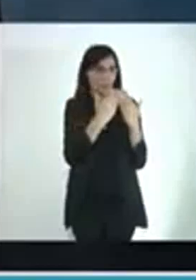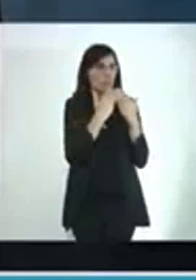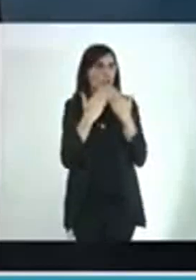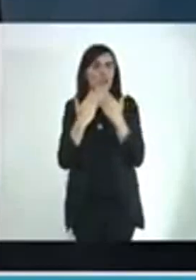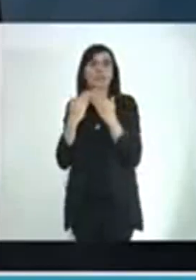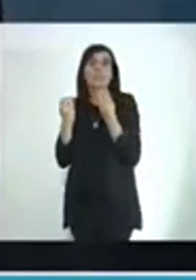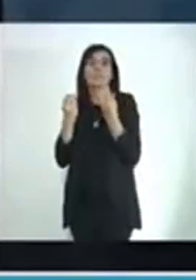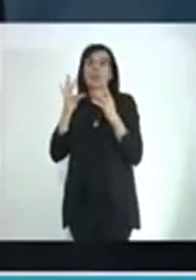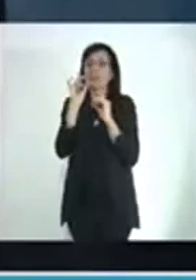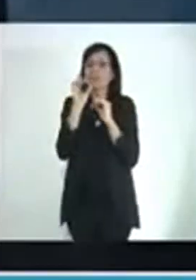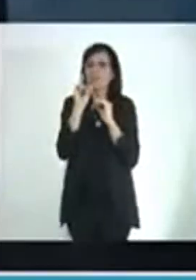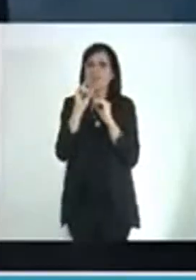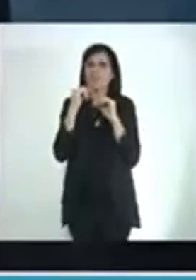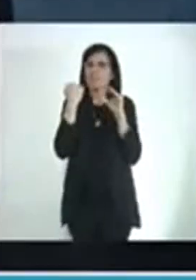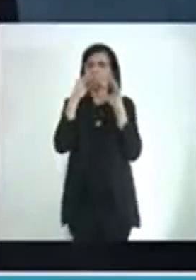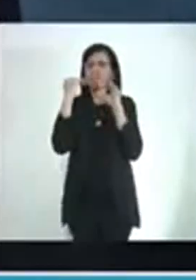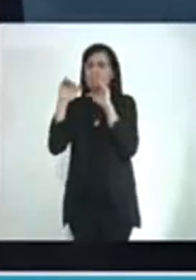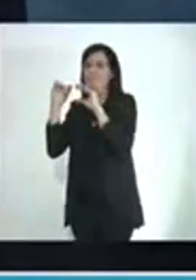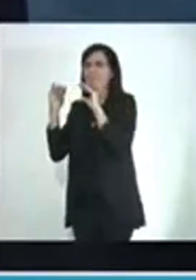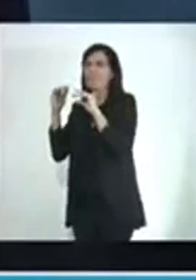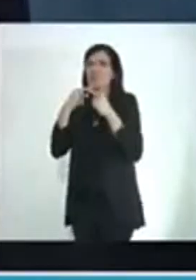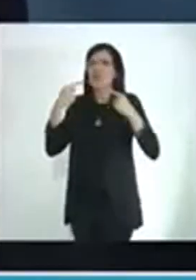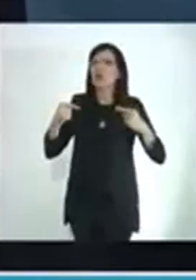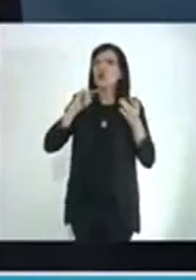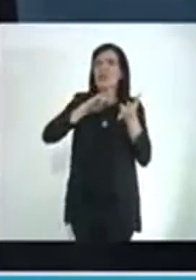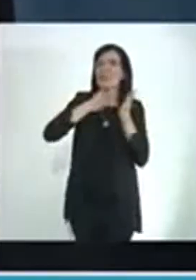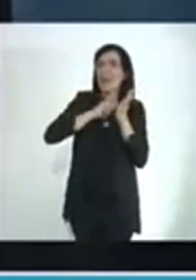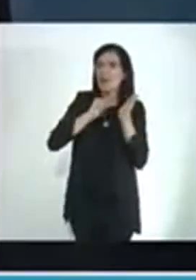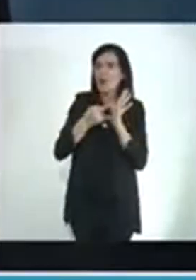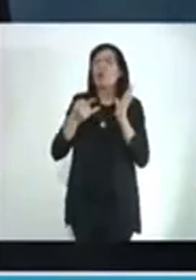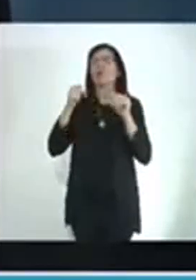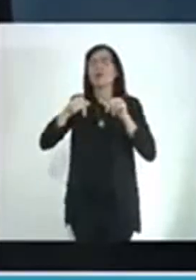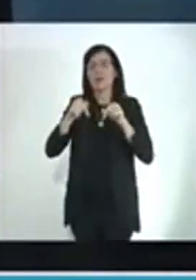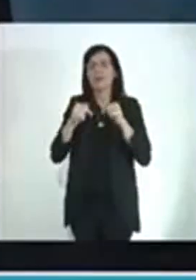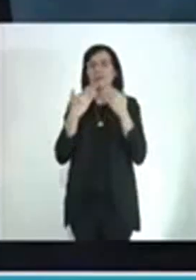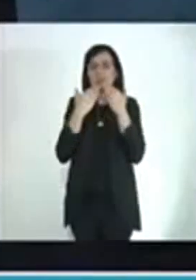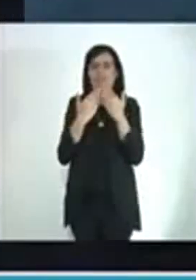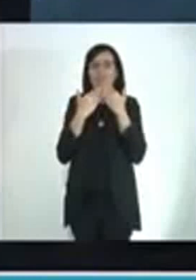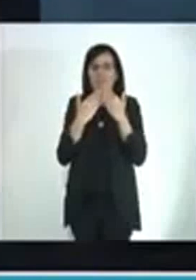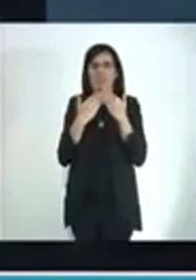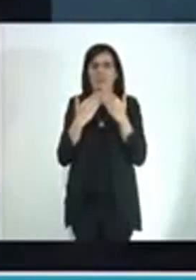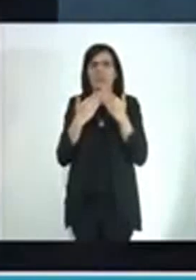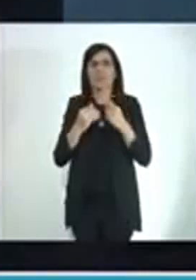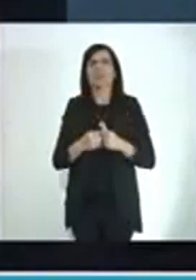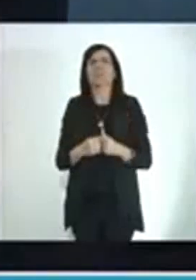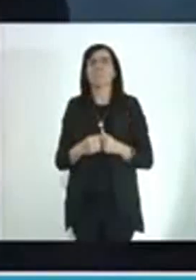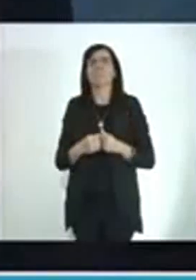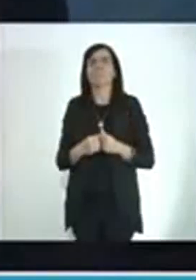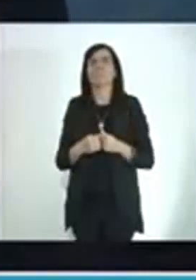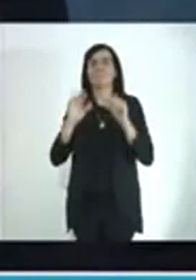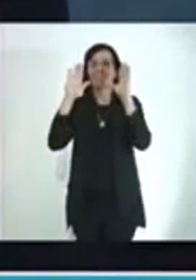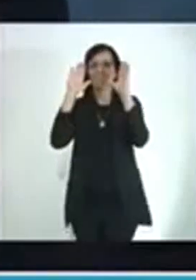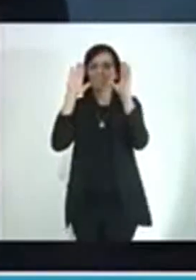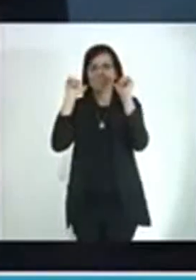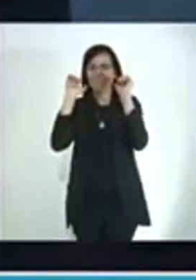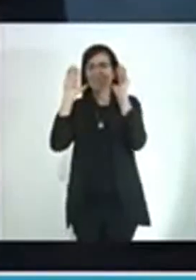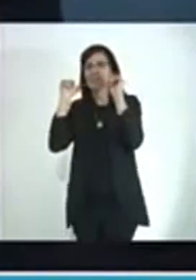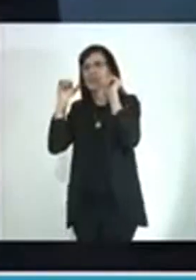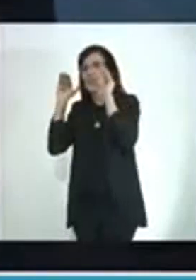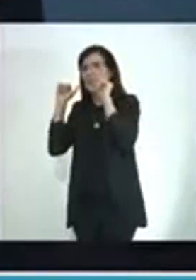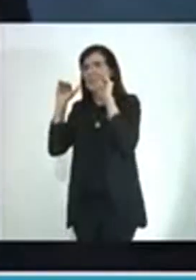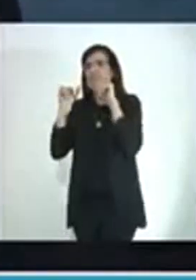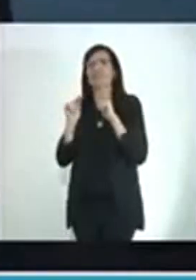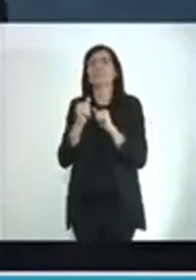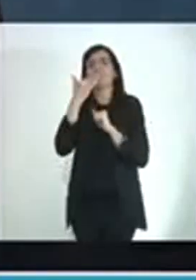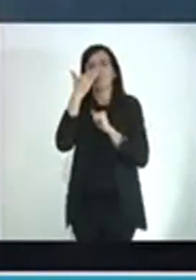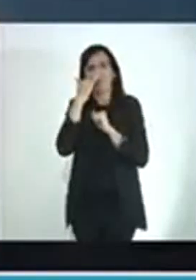familia educativa, a todos los docentes de Tucumán y de la Argentina, este congreso. Y hasta acá llegamos entonces, Marce, con este cuarto bloque. Nos vemos a